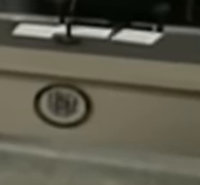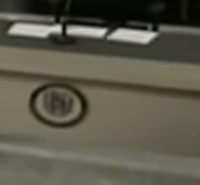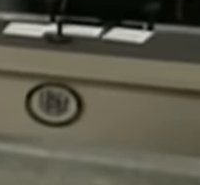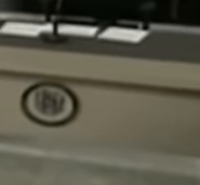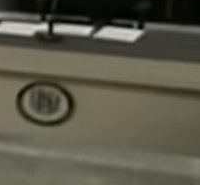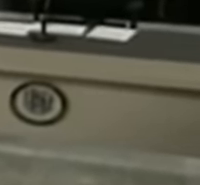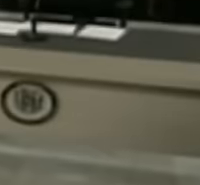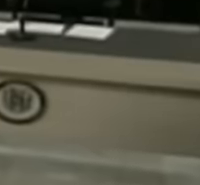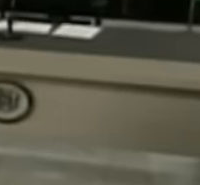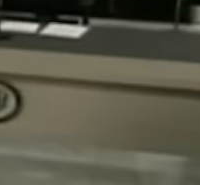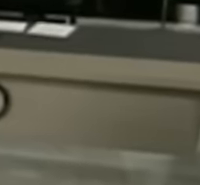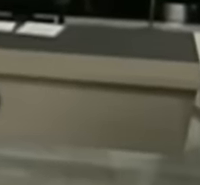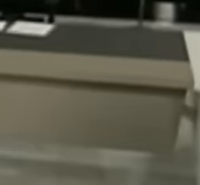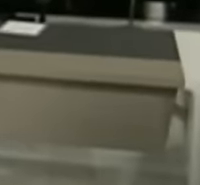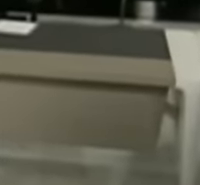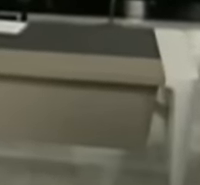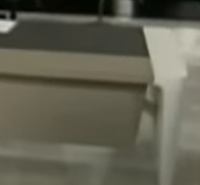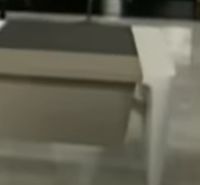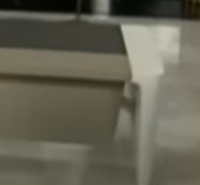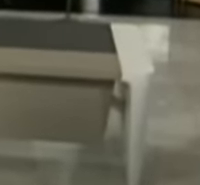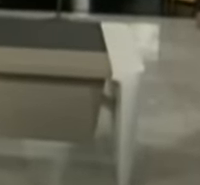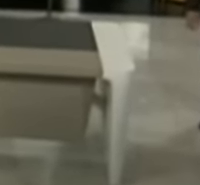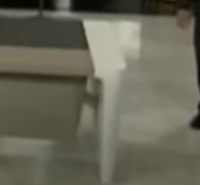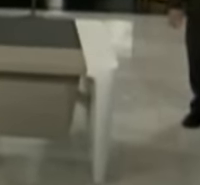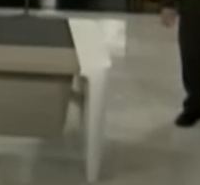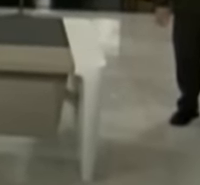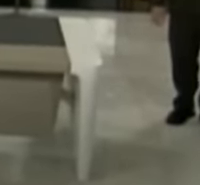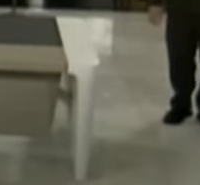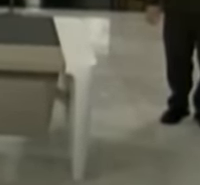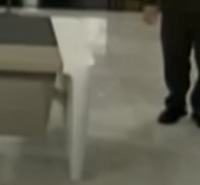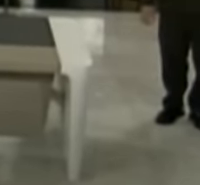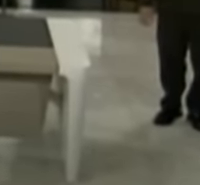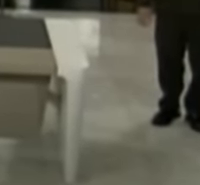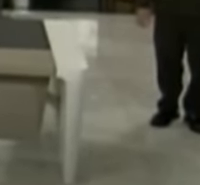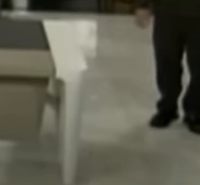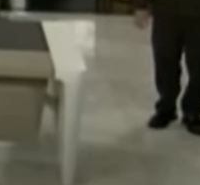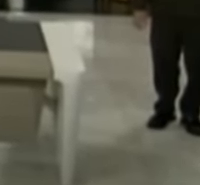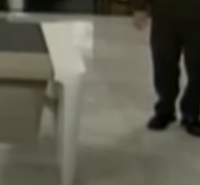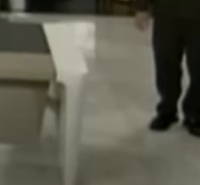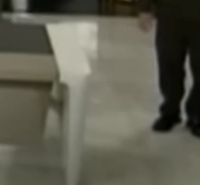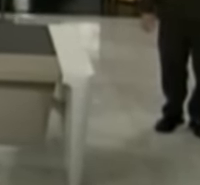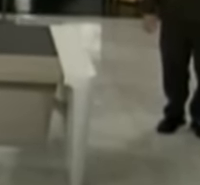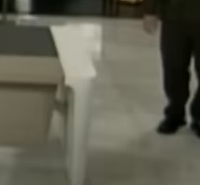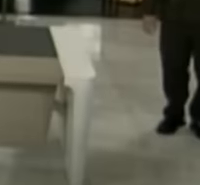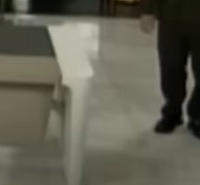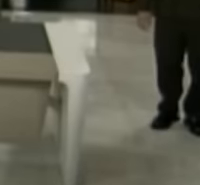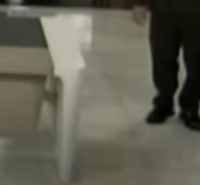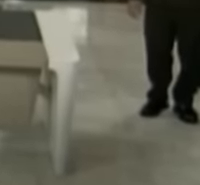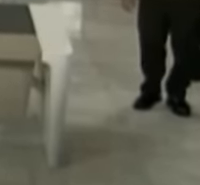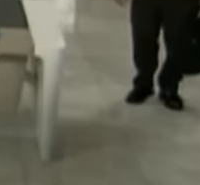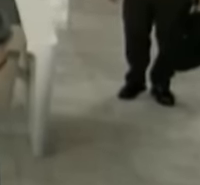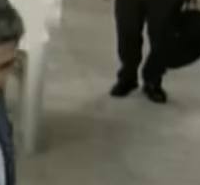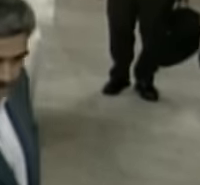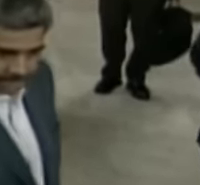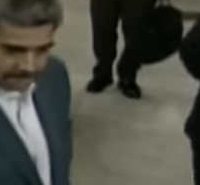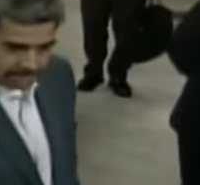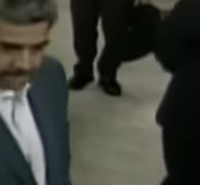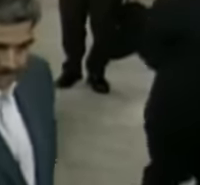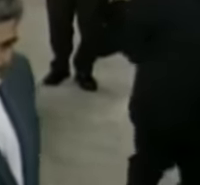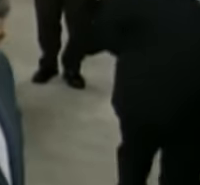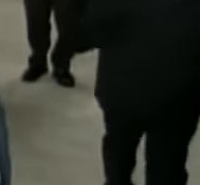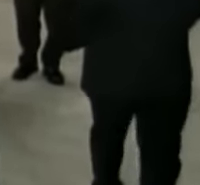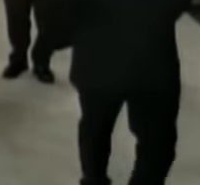especialidades debidas en petróleo y gas. Tenemos el conocimiento. Venezuela está bien preparada para hacer negociaciones en términos del respeto